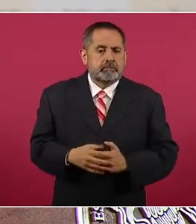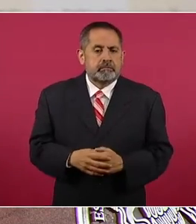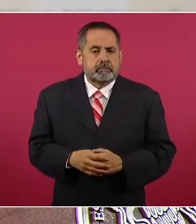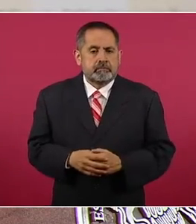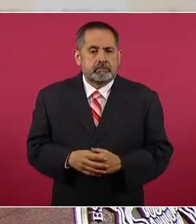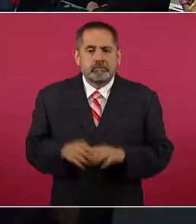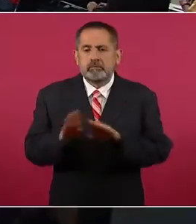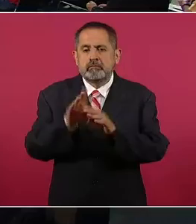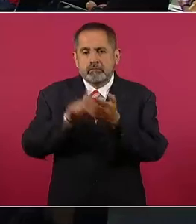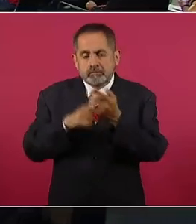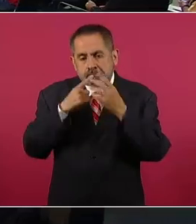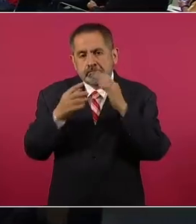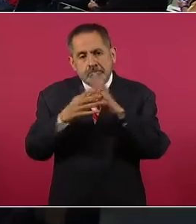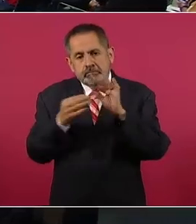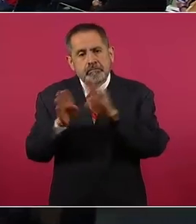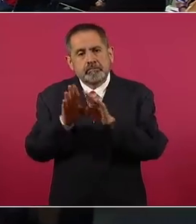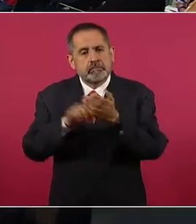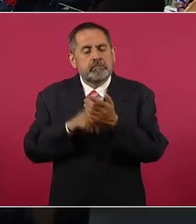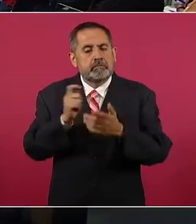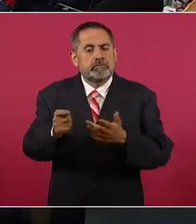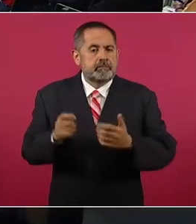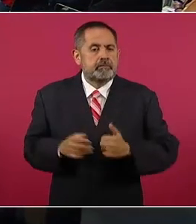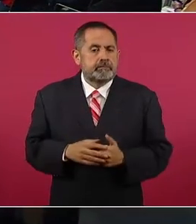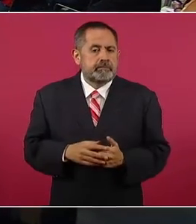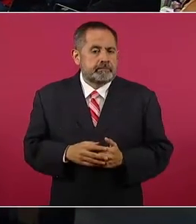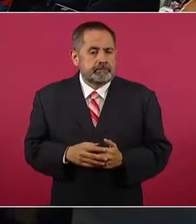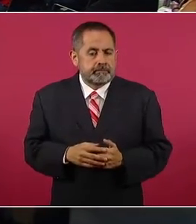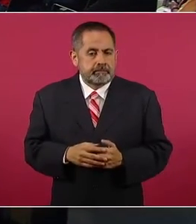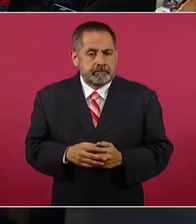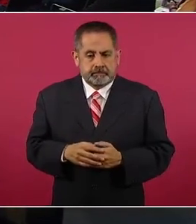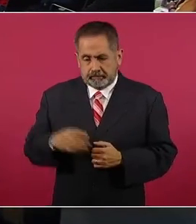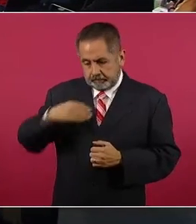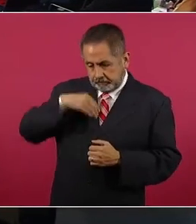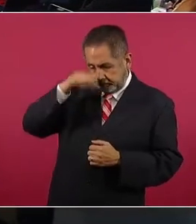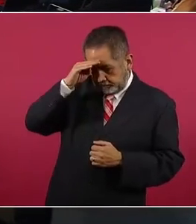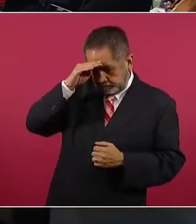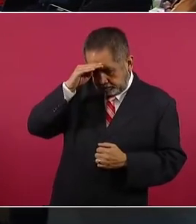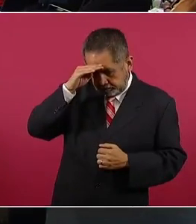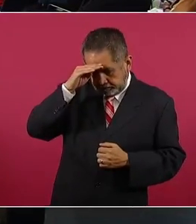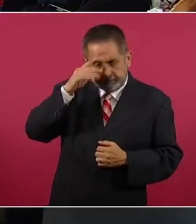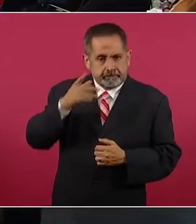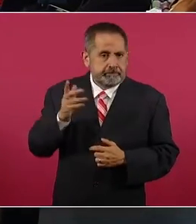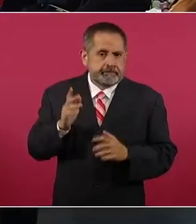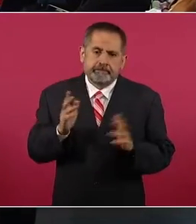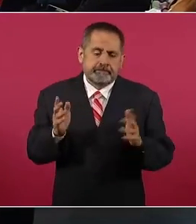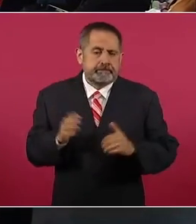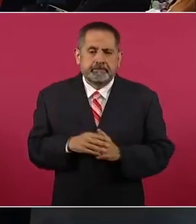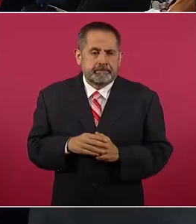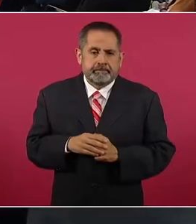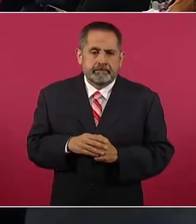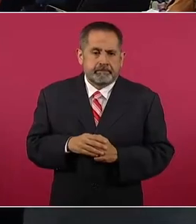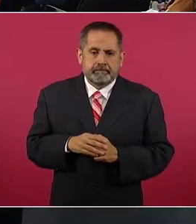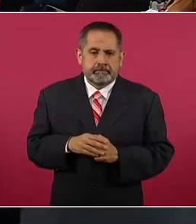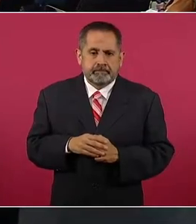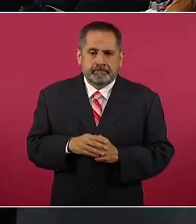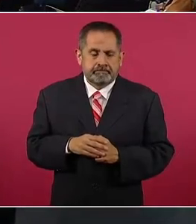Y la fórmula que se decidió, pues sí, no es la